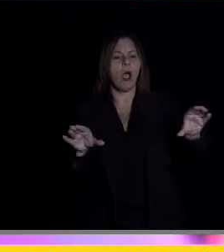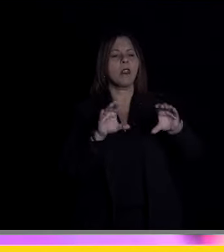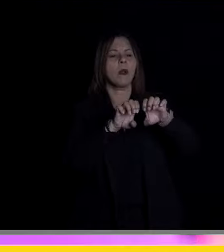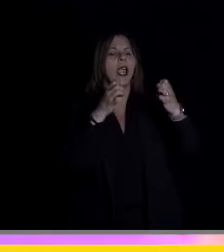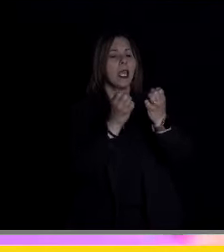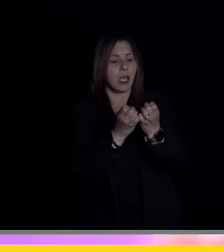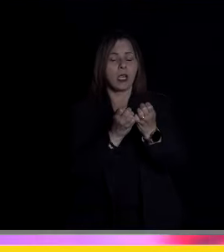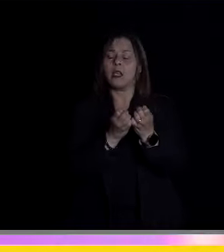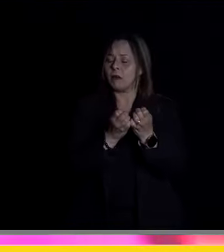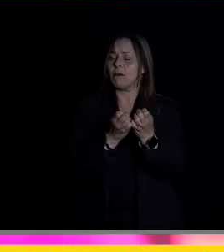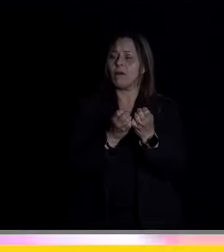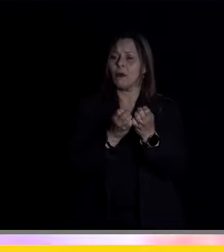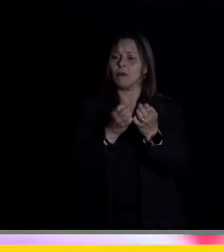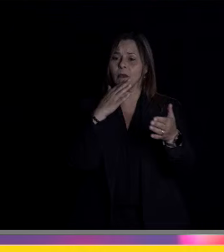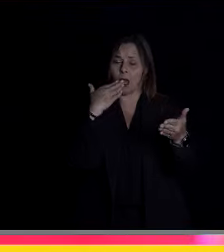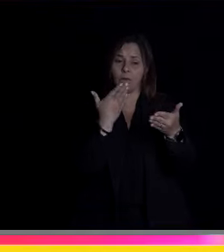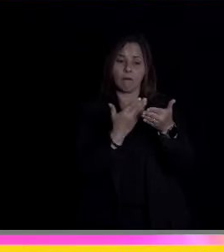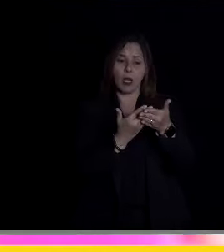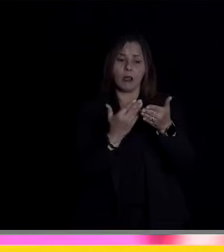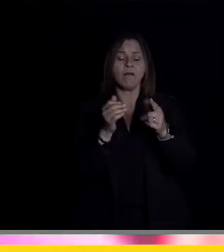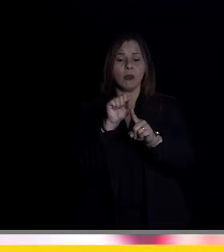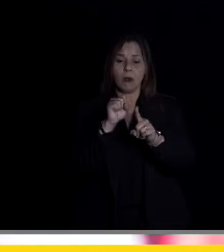sociedad o civilización funcionen.